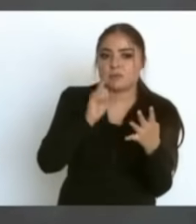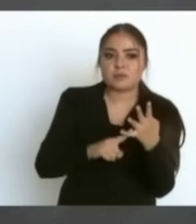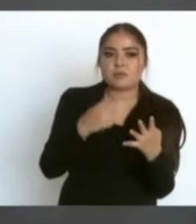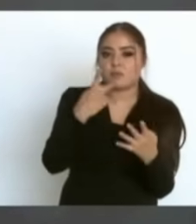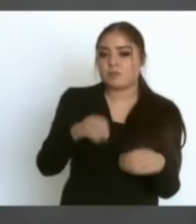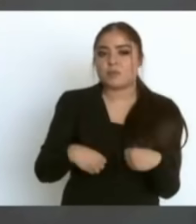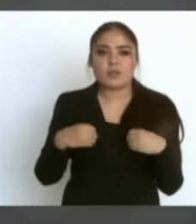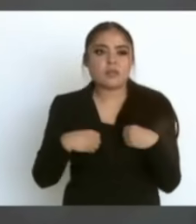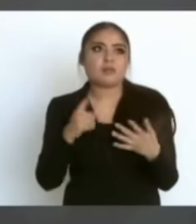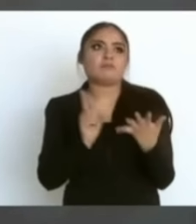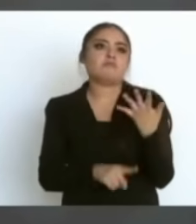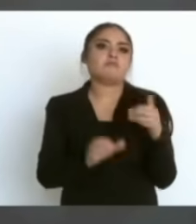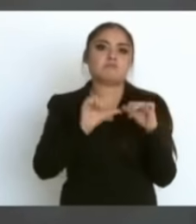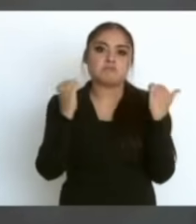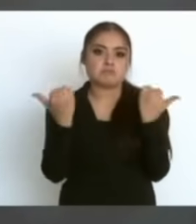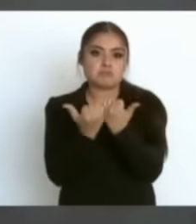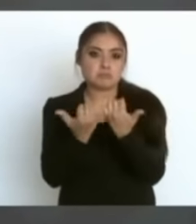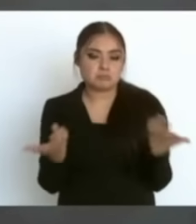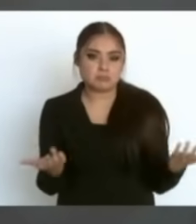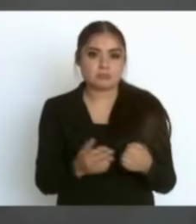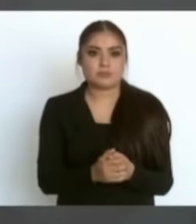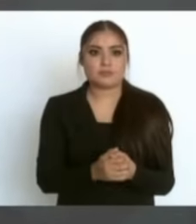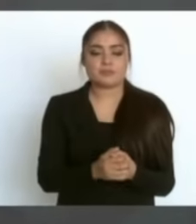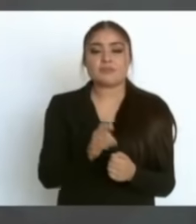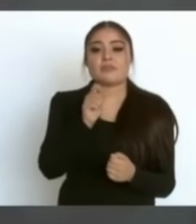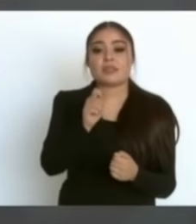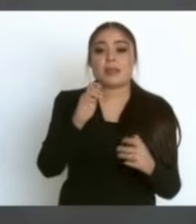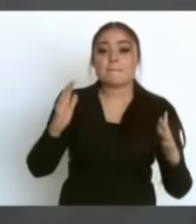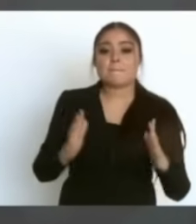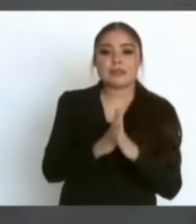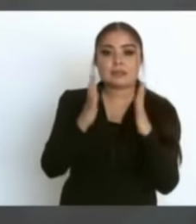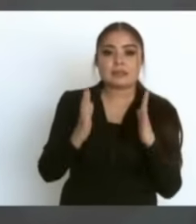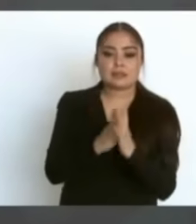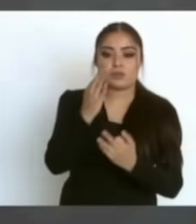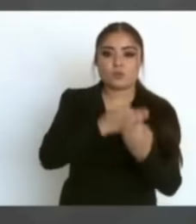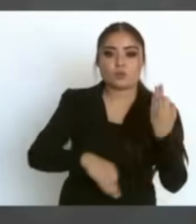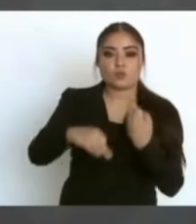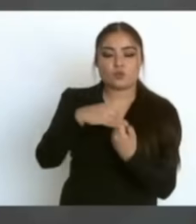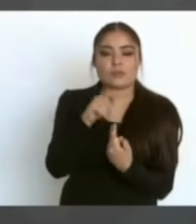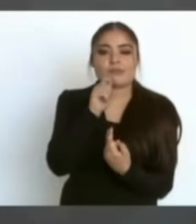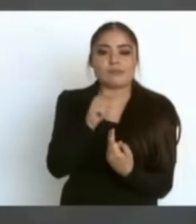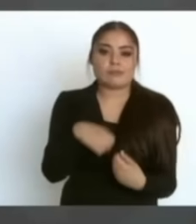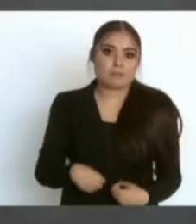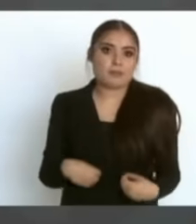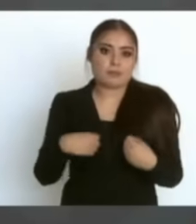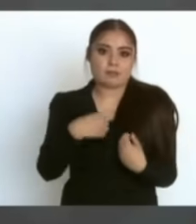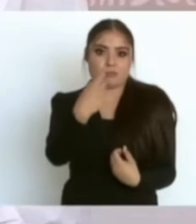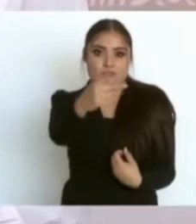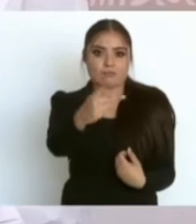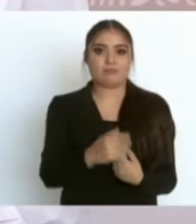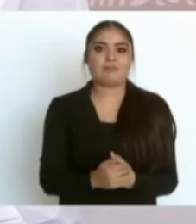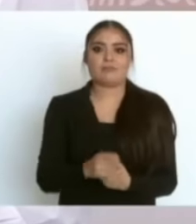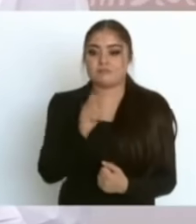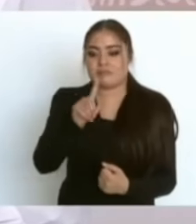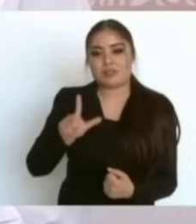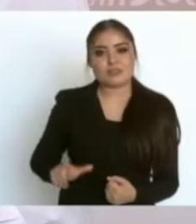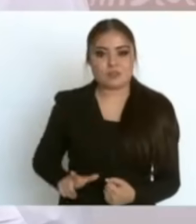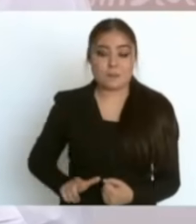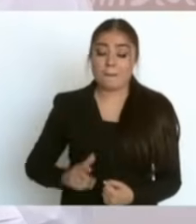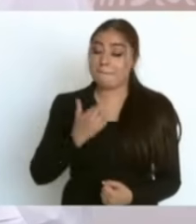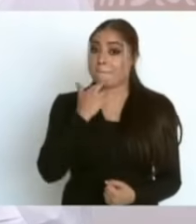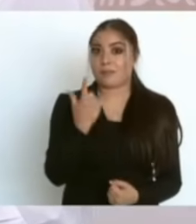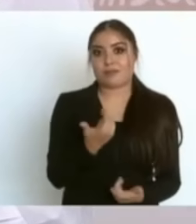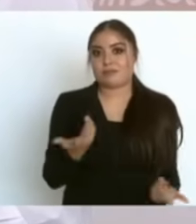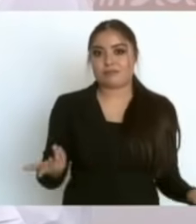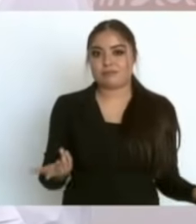en las asociaciones y democracia como forma de vida y como forma de gobierno que es lo mejor